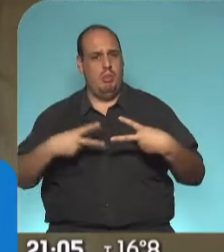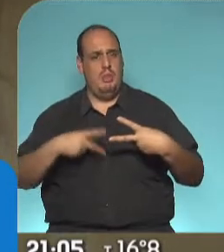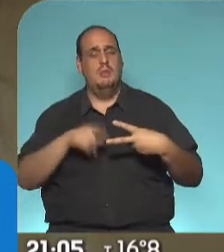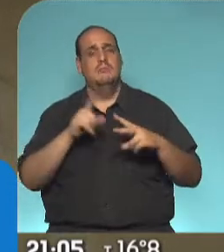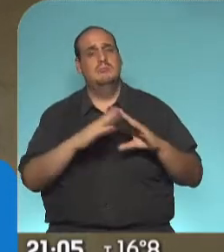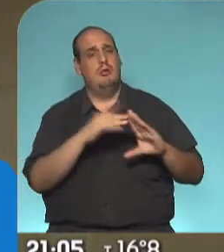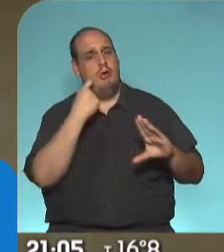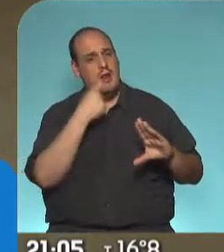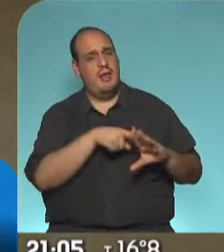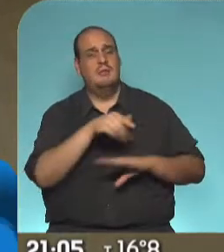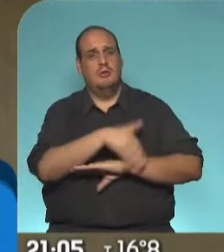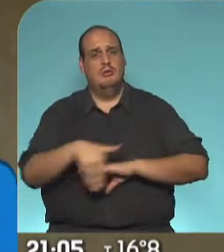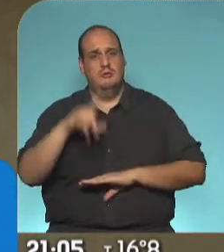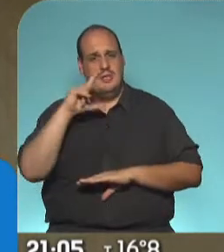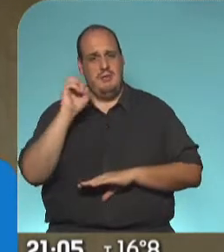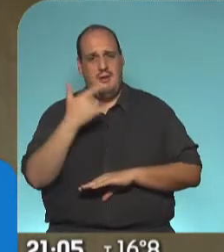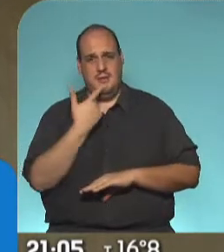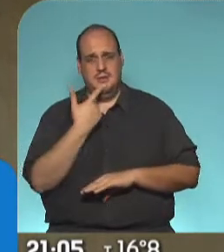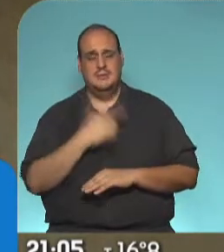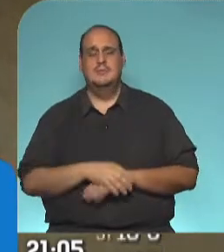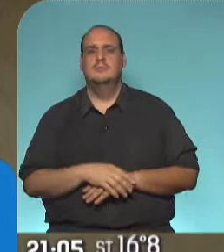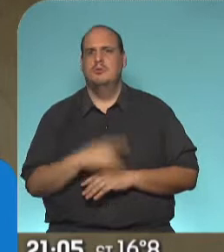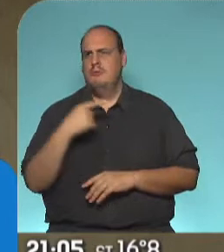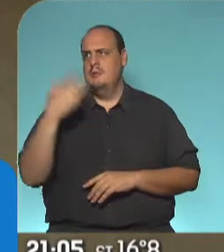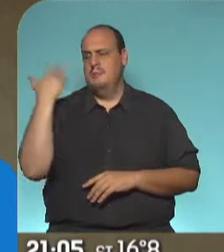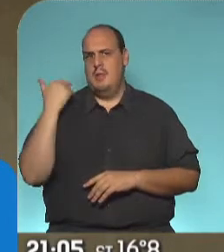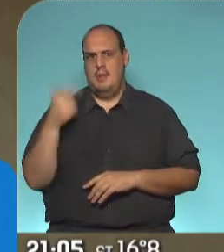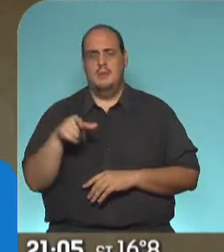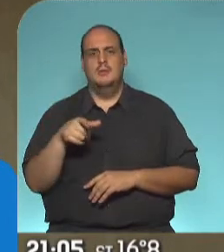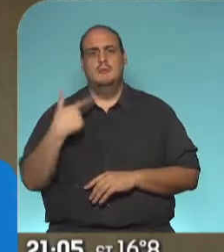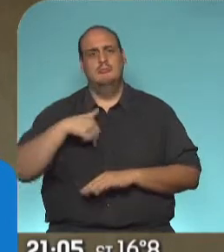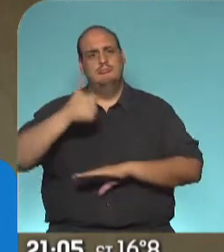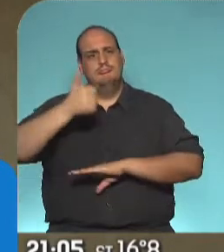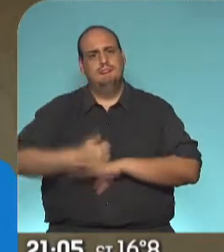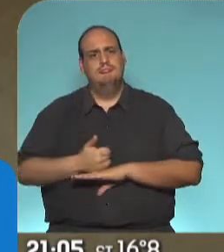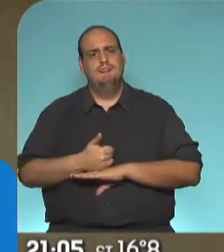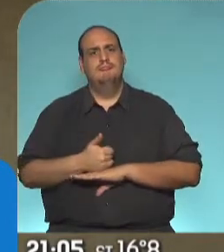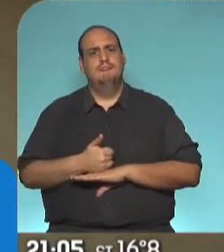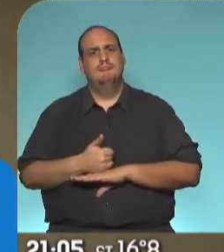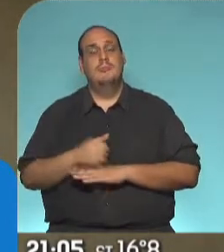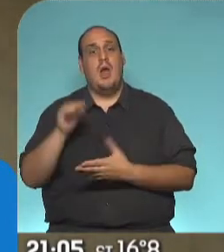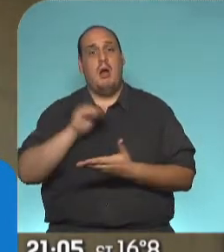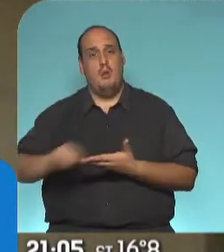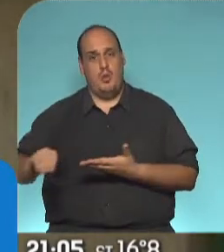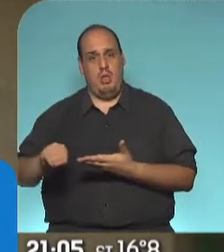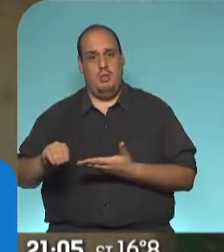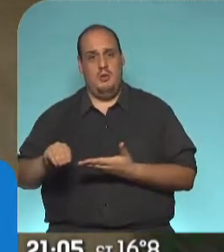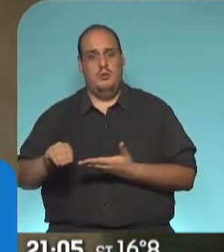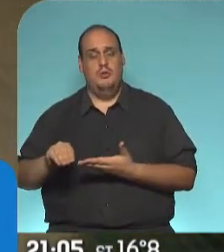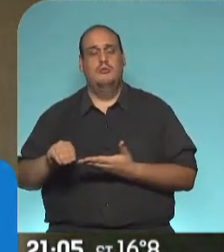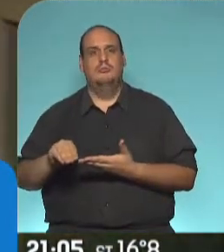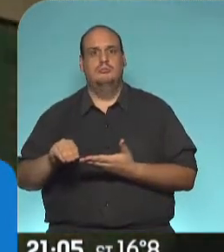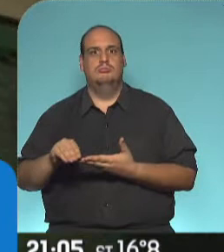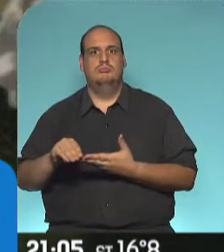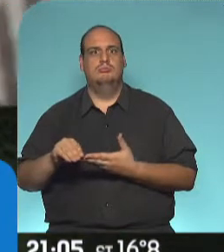geriátrico Apart Incas hace un poco más de una semana. Y nosotros estamos en este momento con el abogado de muchos